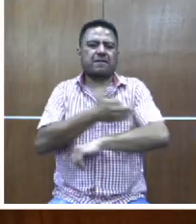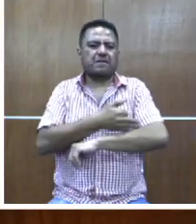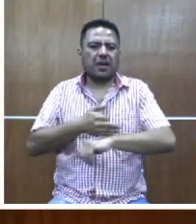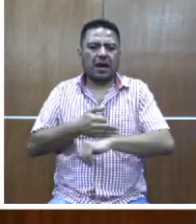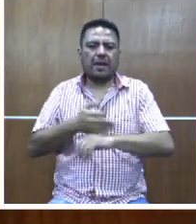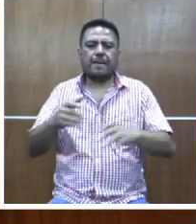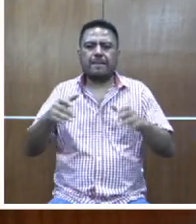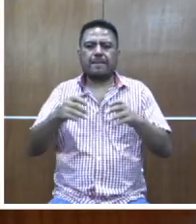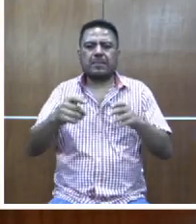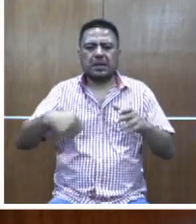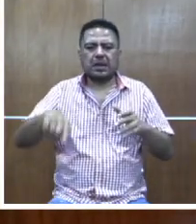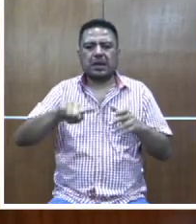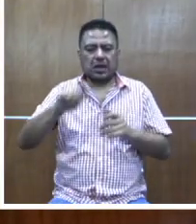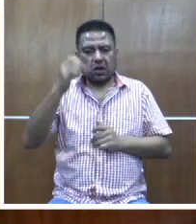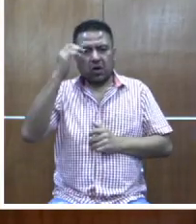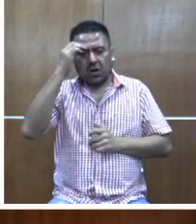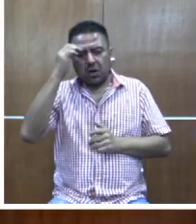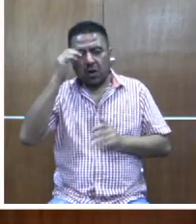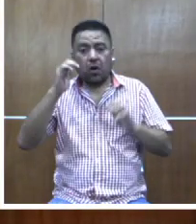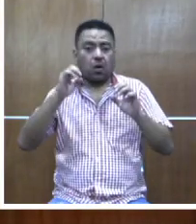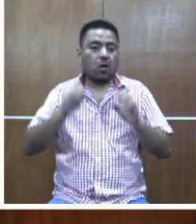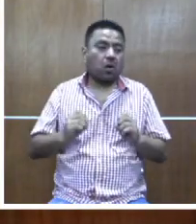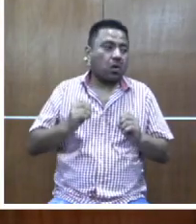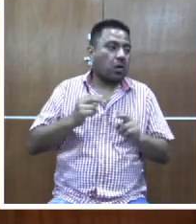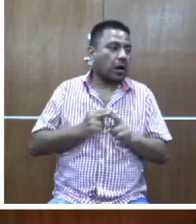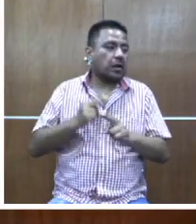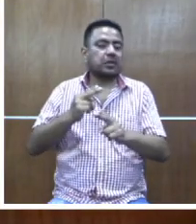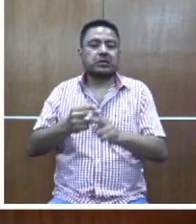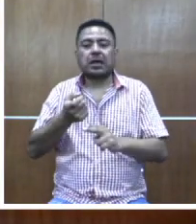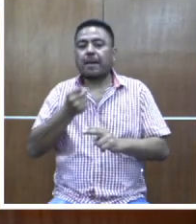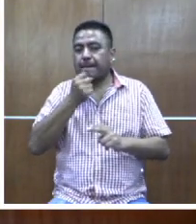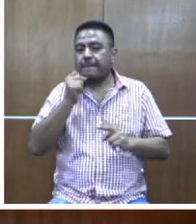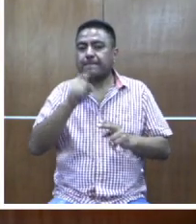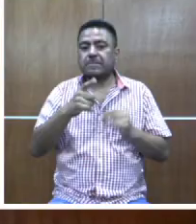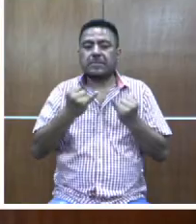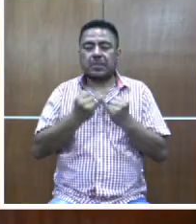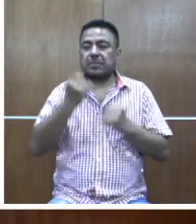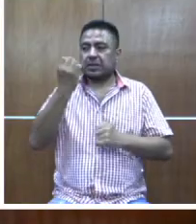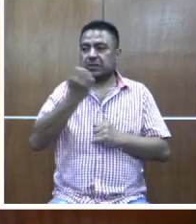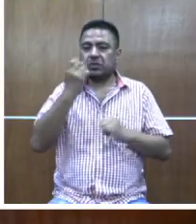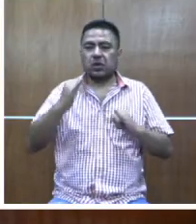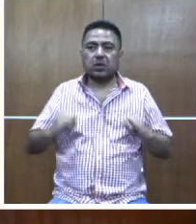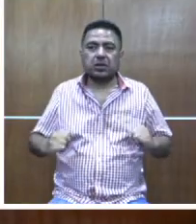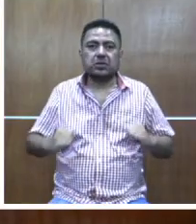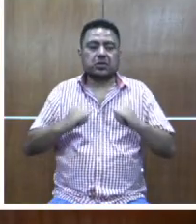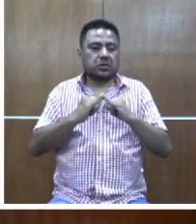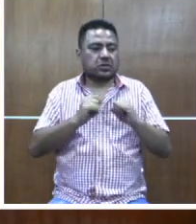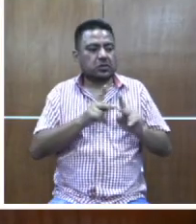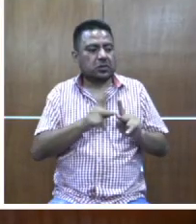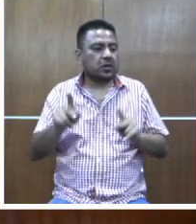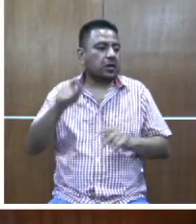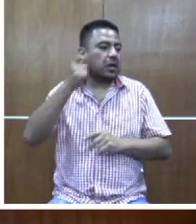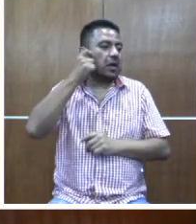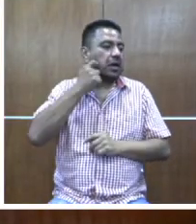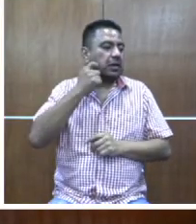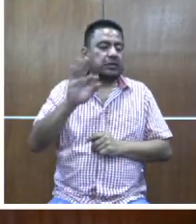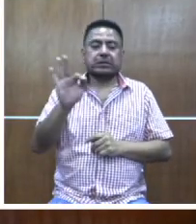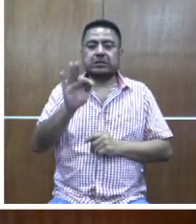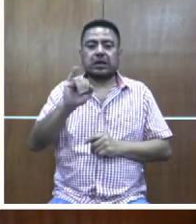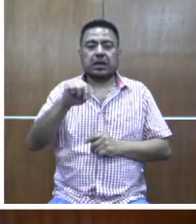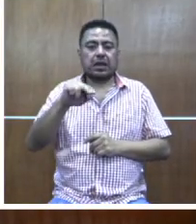familiares, conocidos o incluso en las mismas instituciones. En Guerrero, según el INEGI,